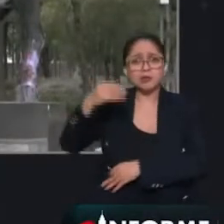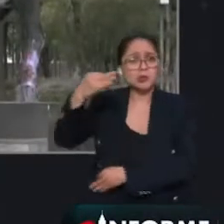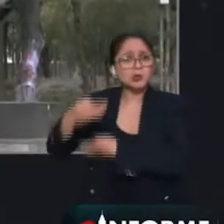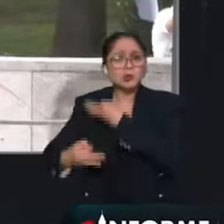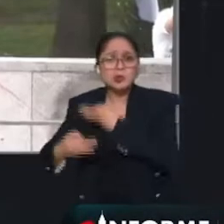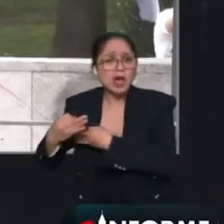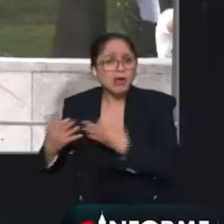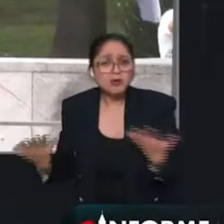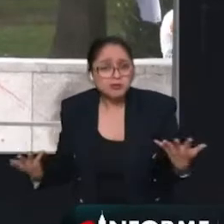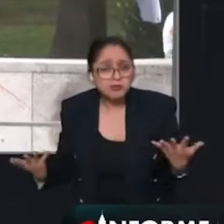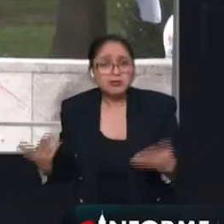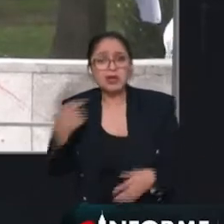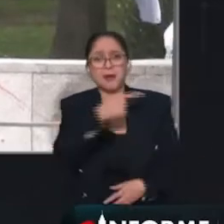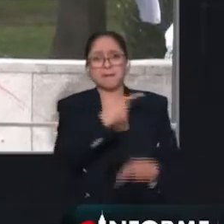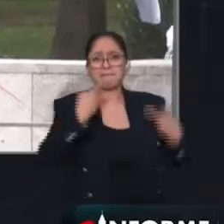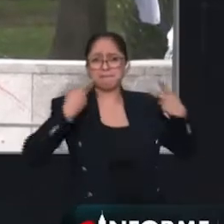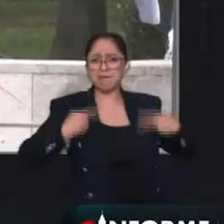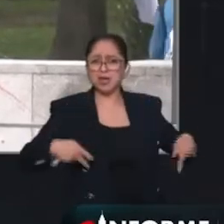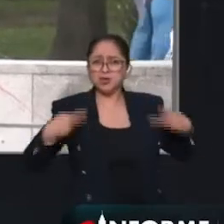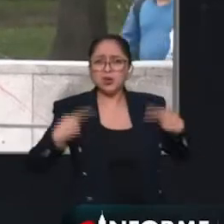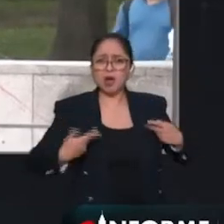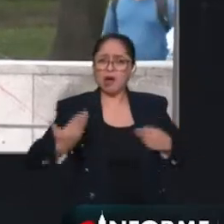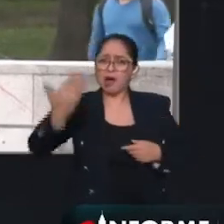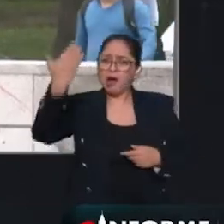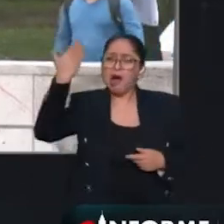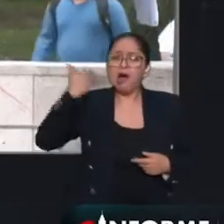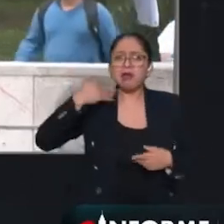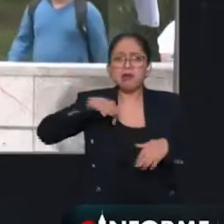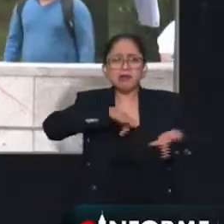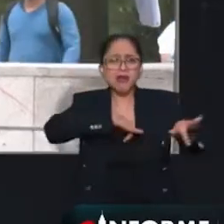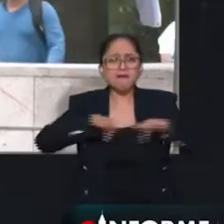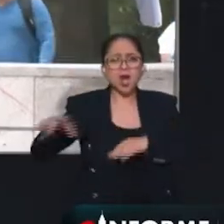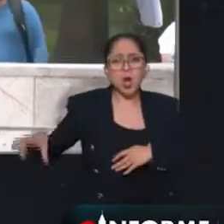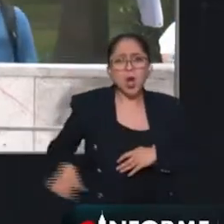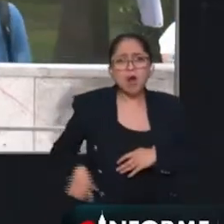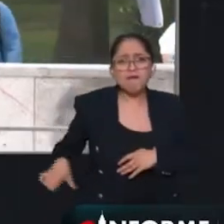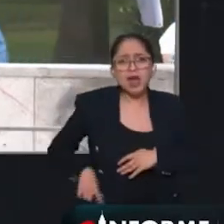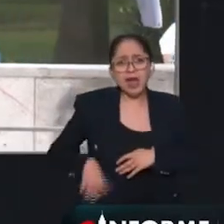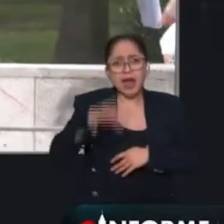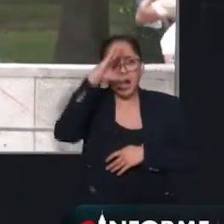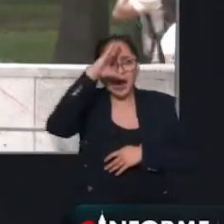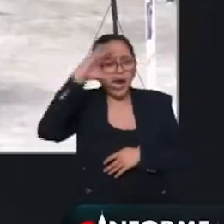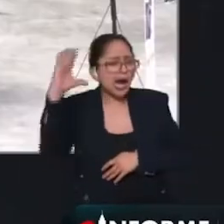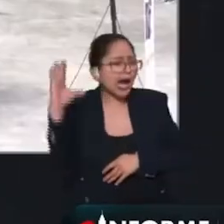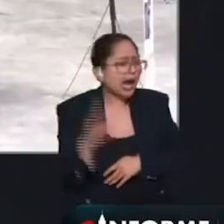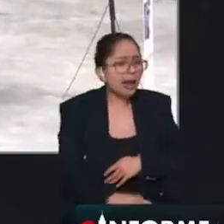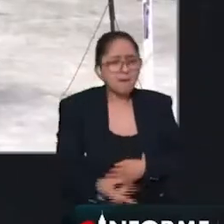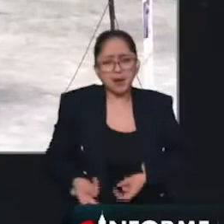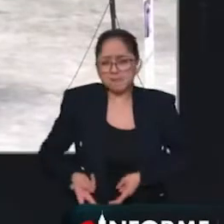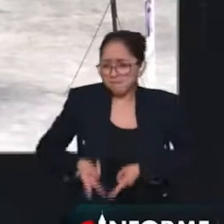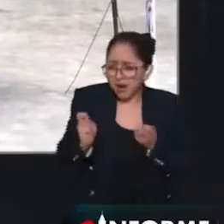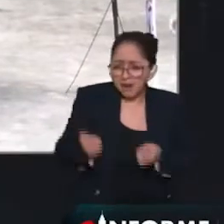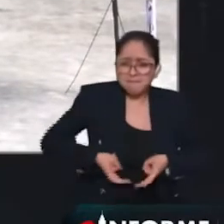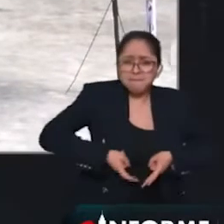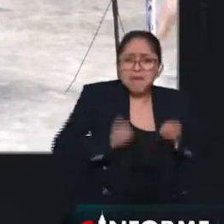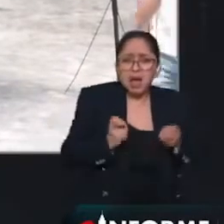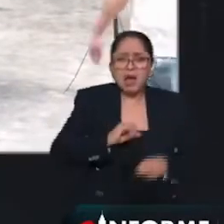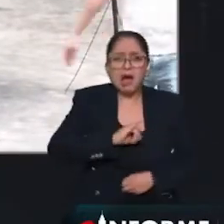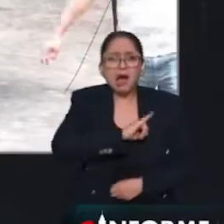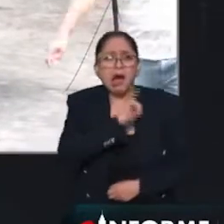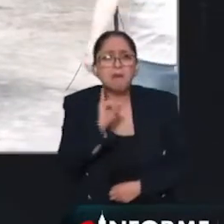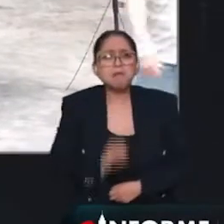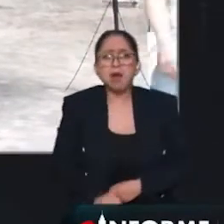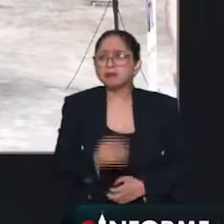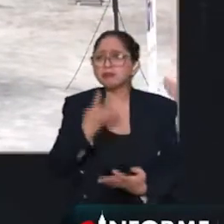cometido crímenes de lesa humanidad y estos crímenes quedaron totalmente impunes. Yo recuerdo claramente el